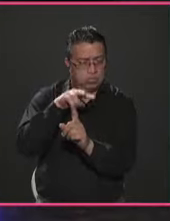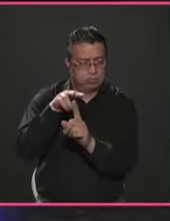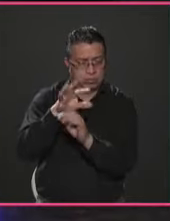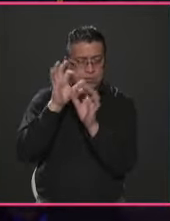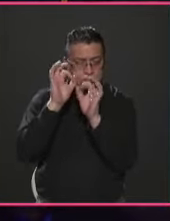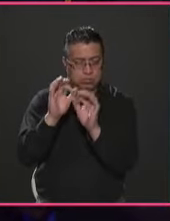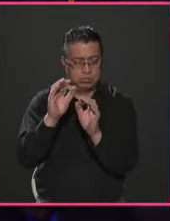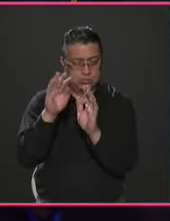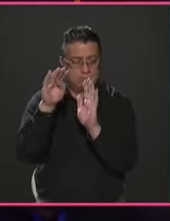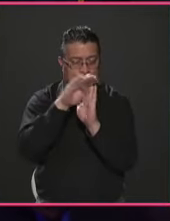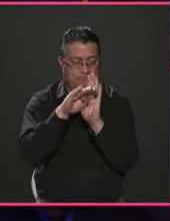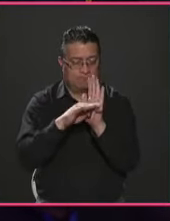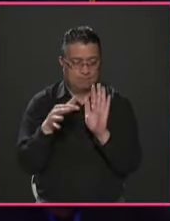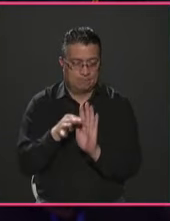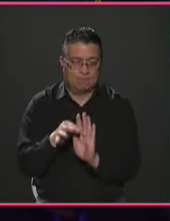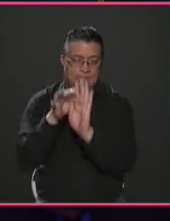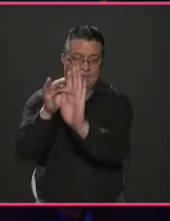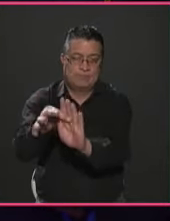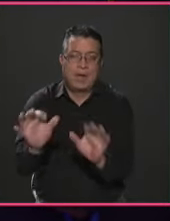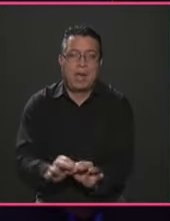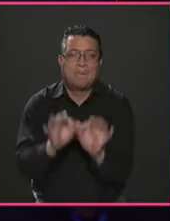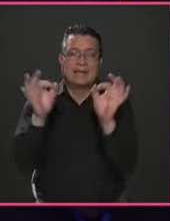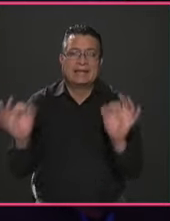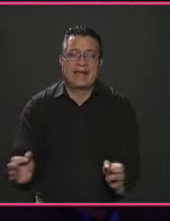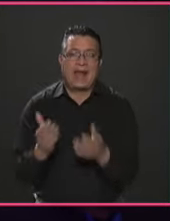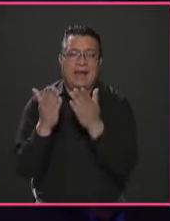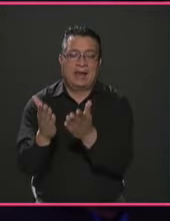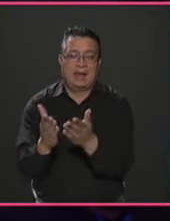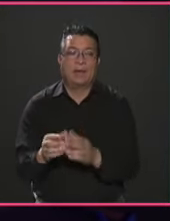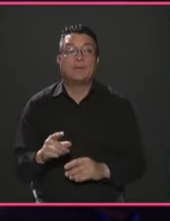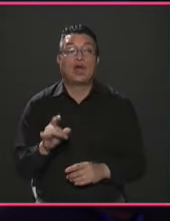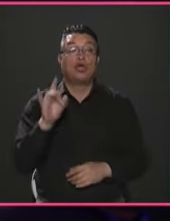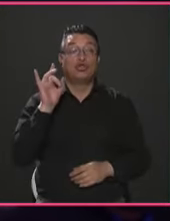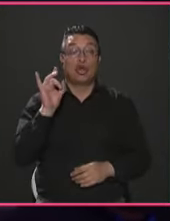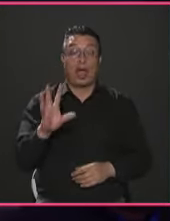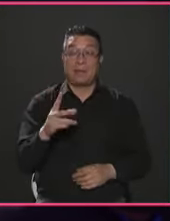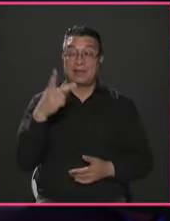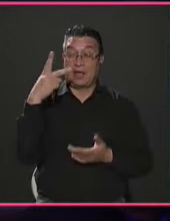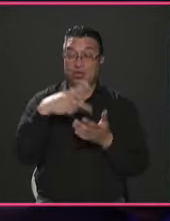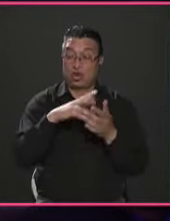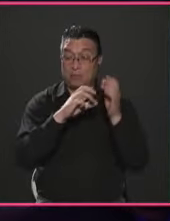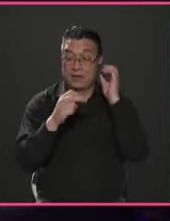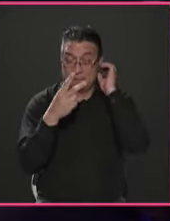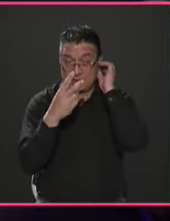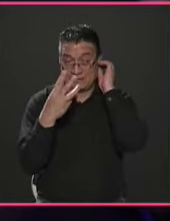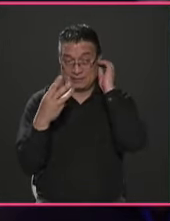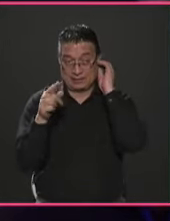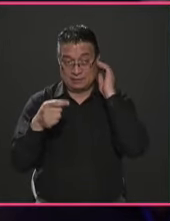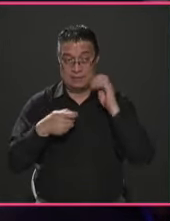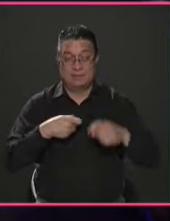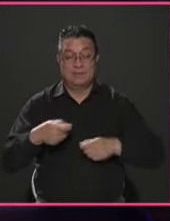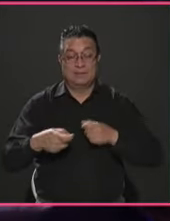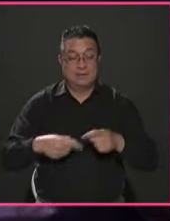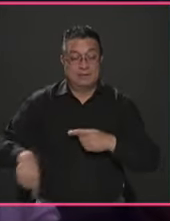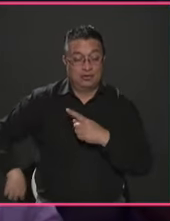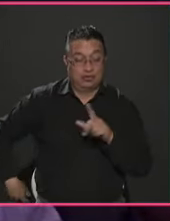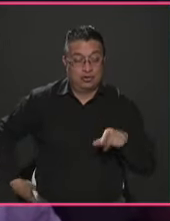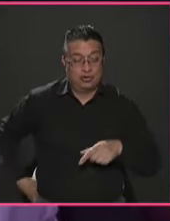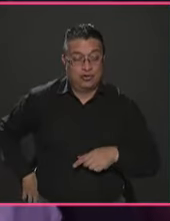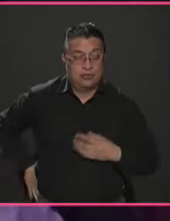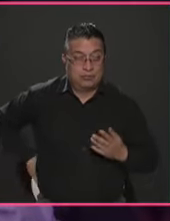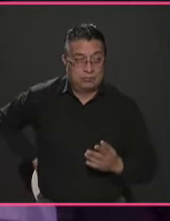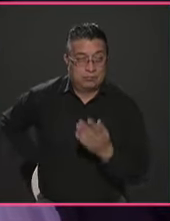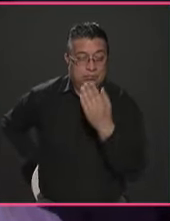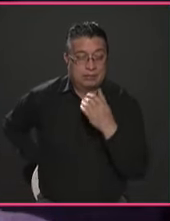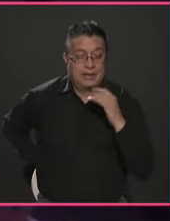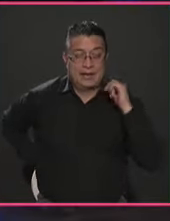carta ya se espera que solo en el 2023 Este mercado eh que